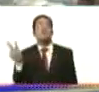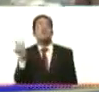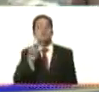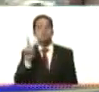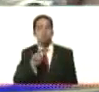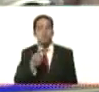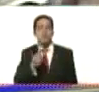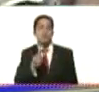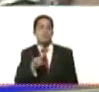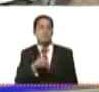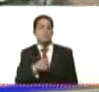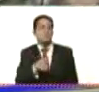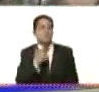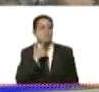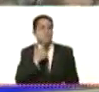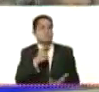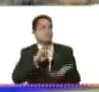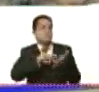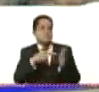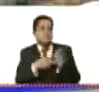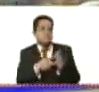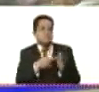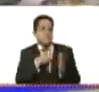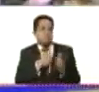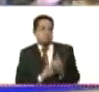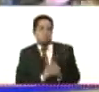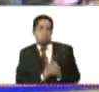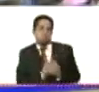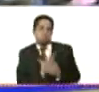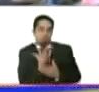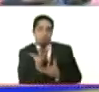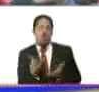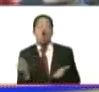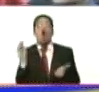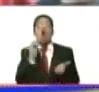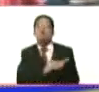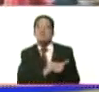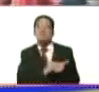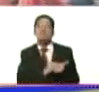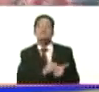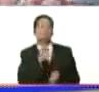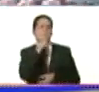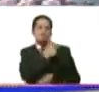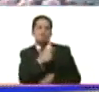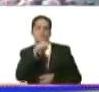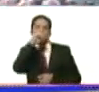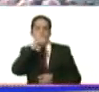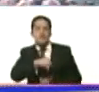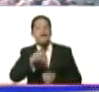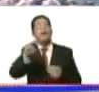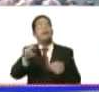renacimiento, compatriotas, ustedes los más jóvenes, del himno nacional.